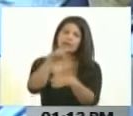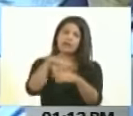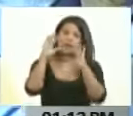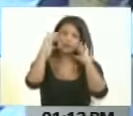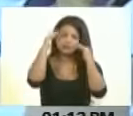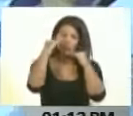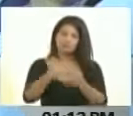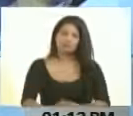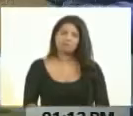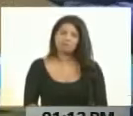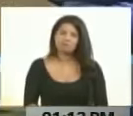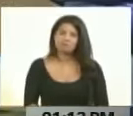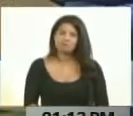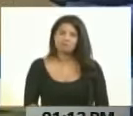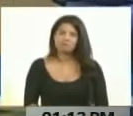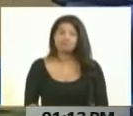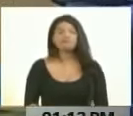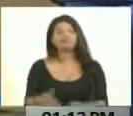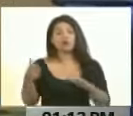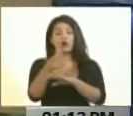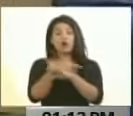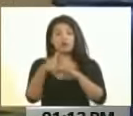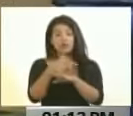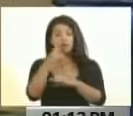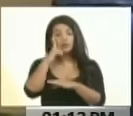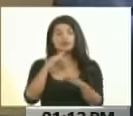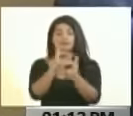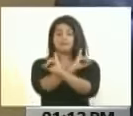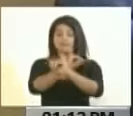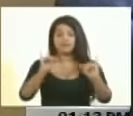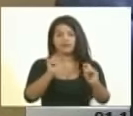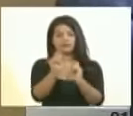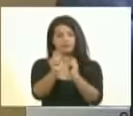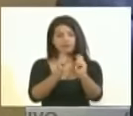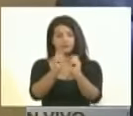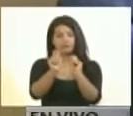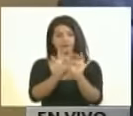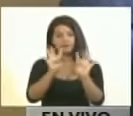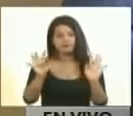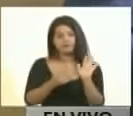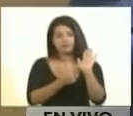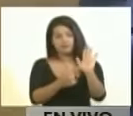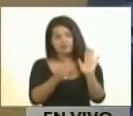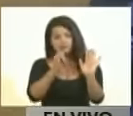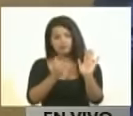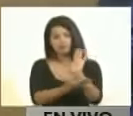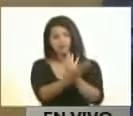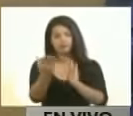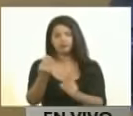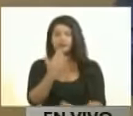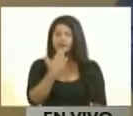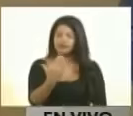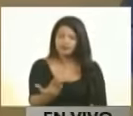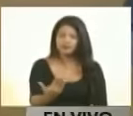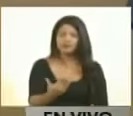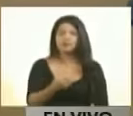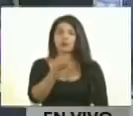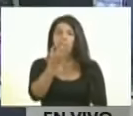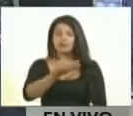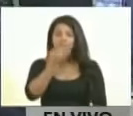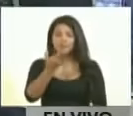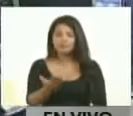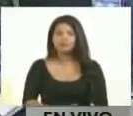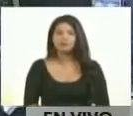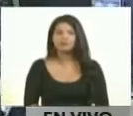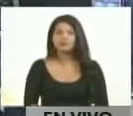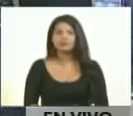atención. En nombre del gobierno bolivariano, damos por concluida la rueda de prensa. A todos, muchas gracias. Muy buenas tardes. Bien,